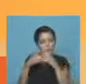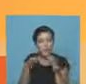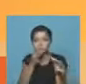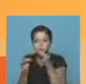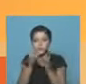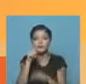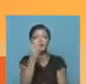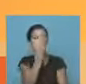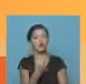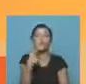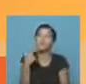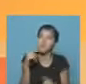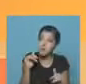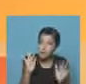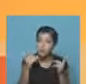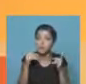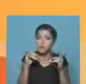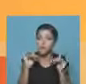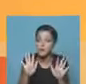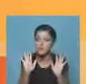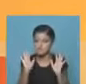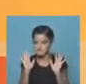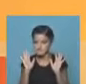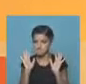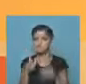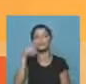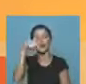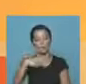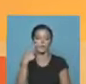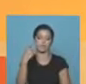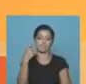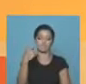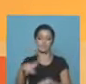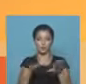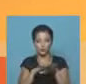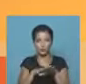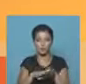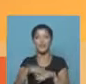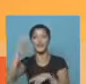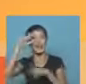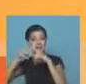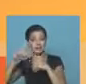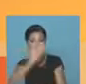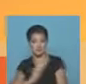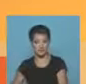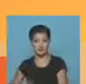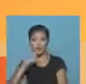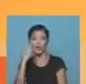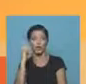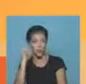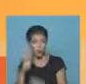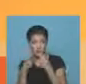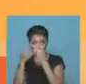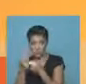y él empezó a decir puede ser, un poco amplio. Hoy nos encontramos con una situación, Fernando Lugo mide más que Cartes.